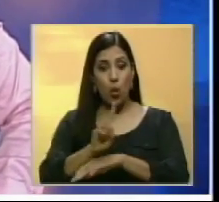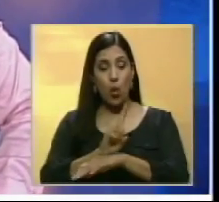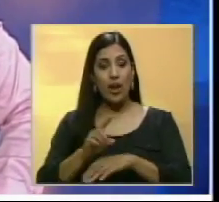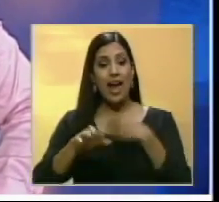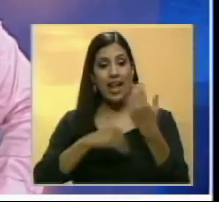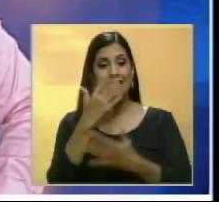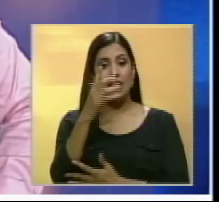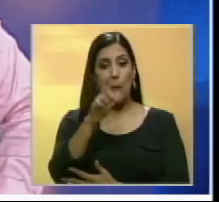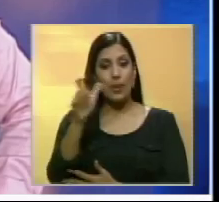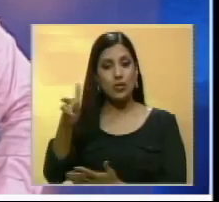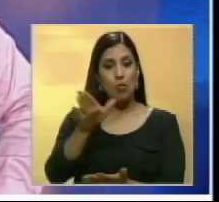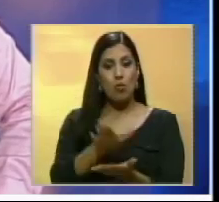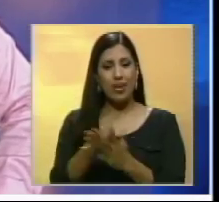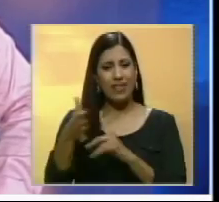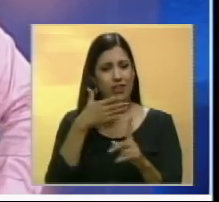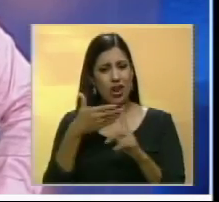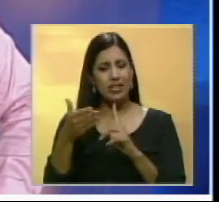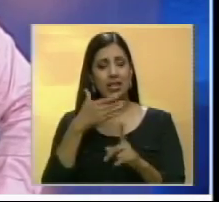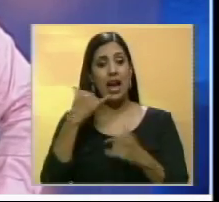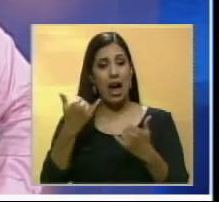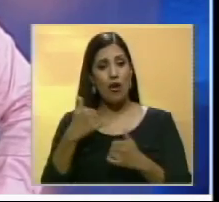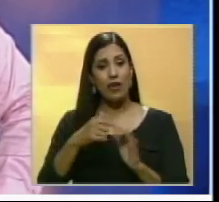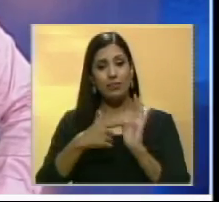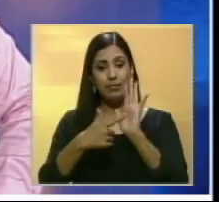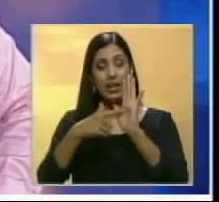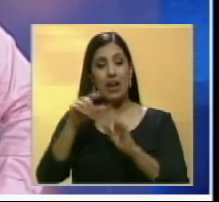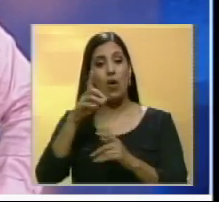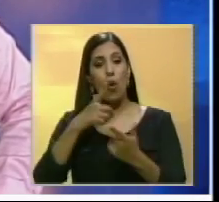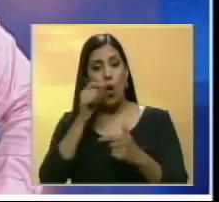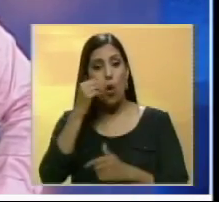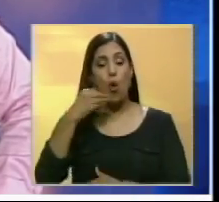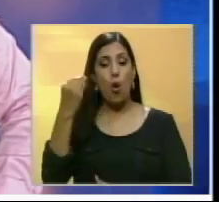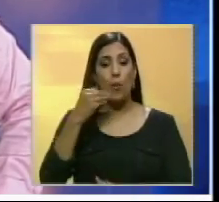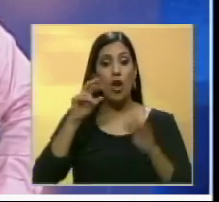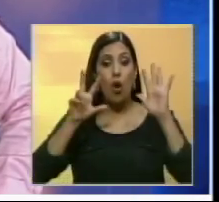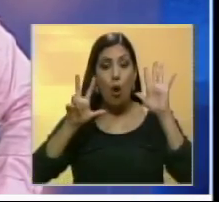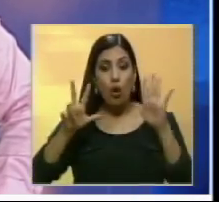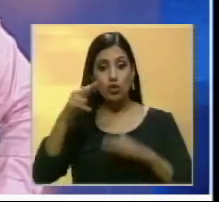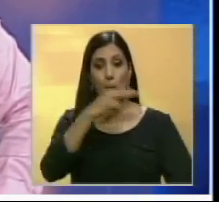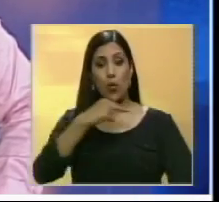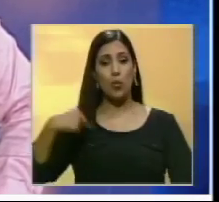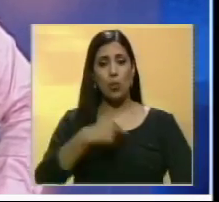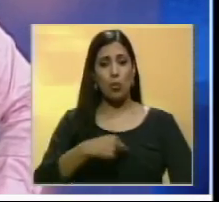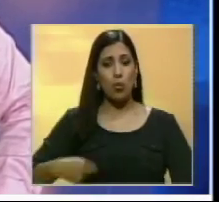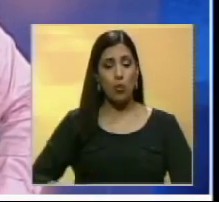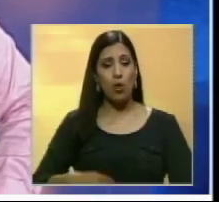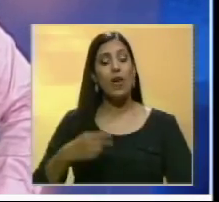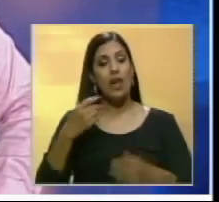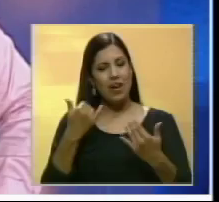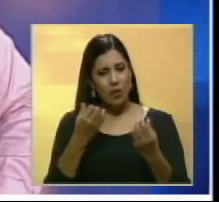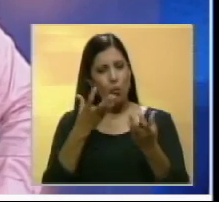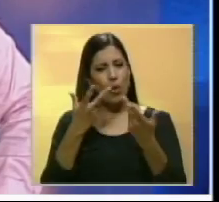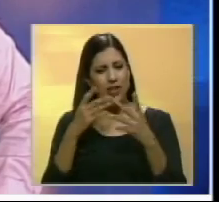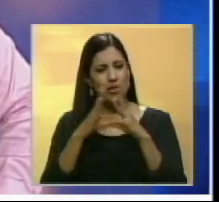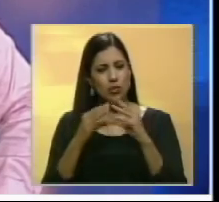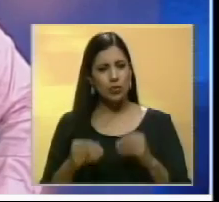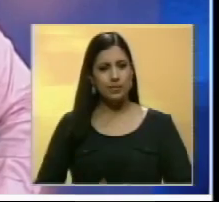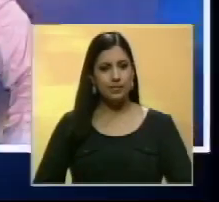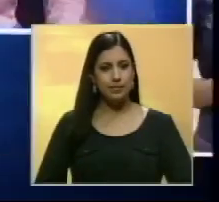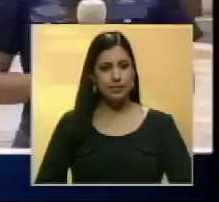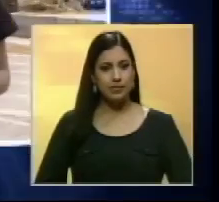registraron 5 muertes violentas. Entre ellas resalta el hallazgo de un joven con 8 tiros. Nina Martínez nos trae el